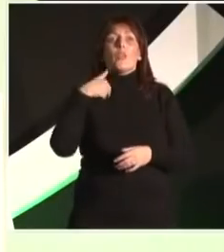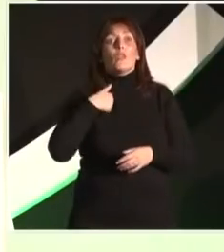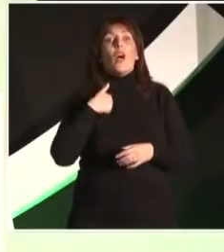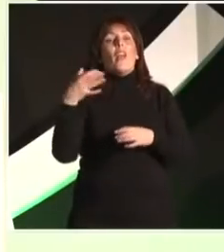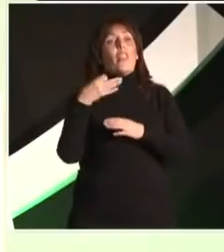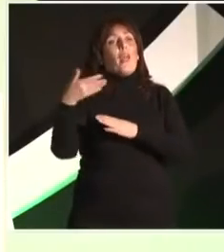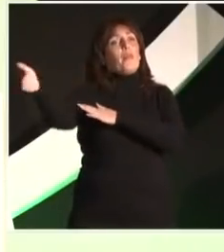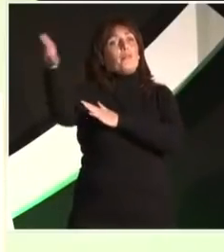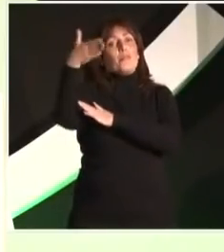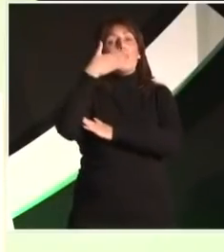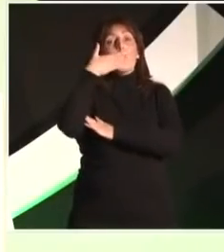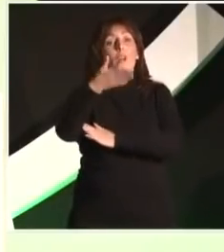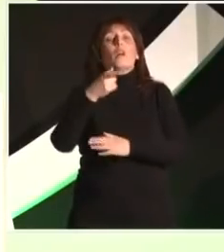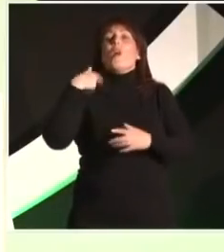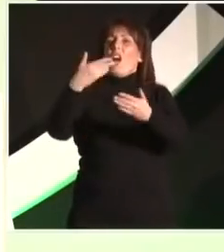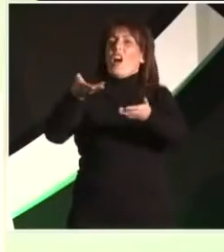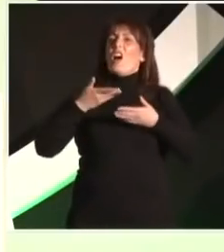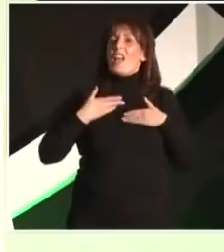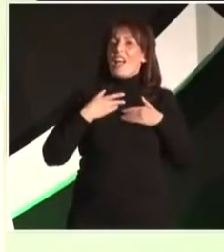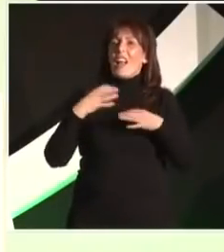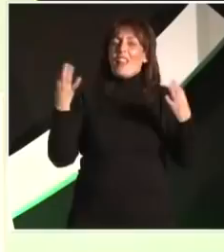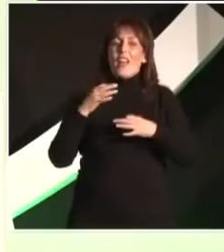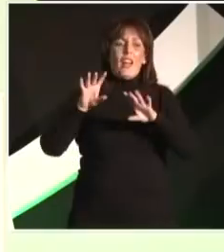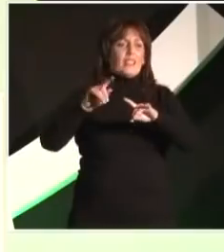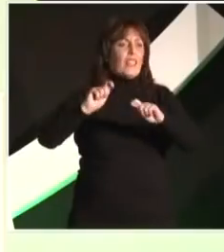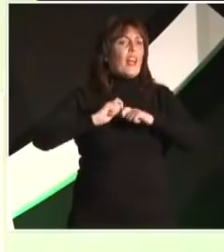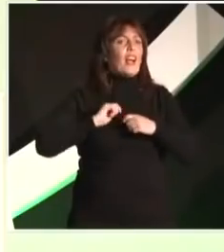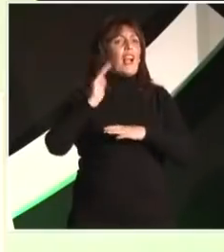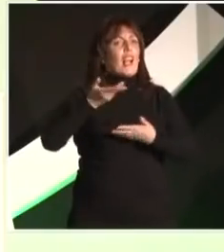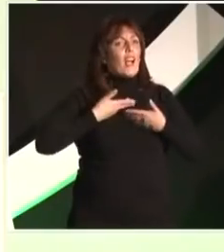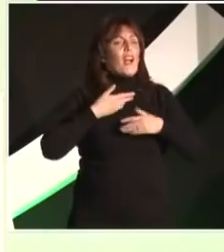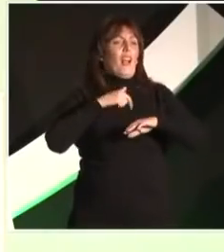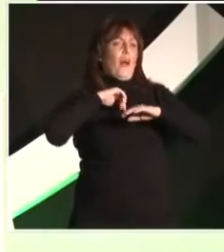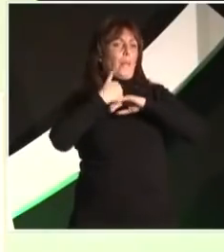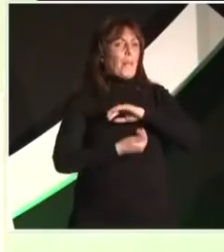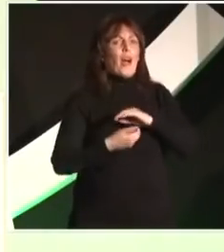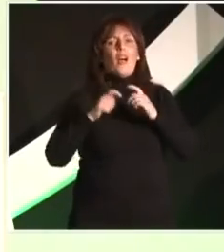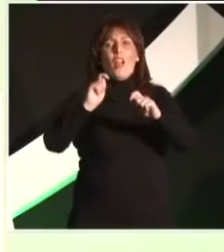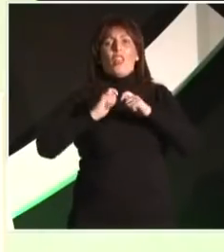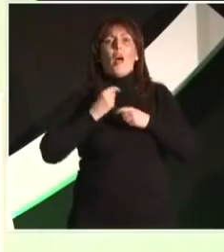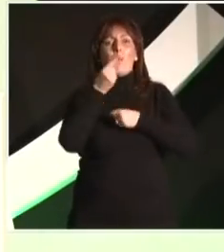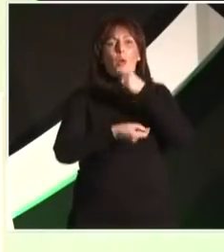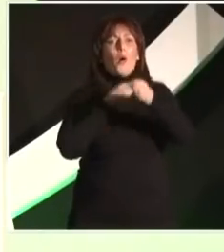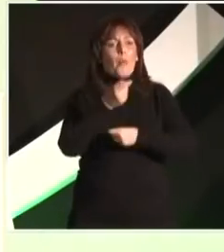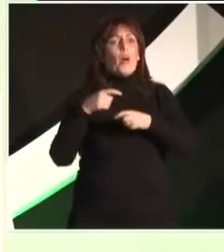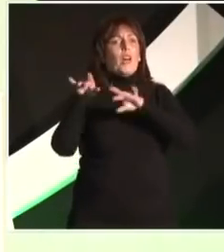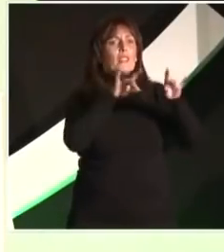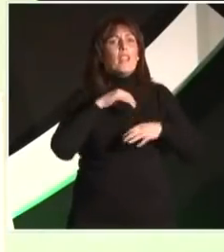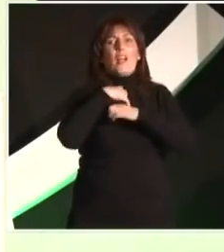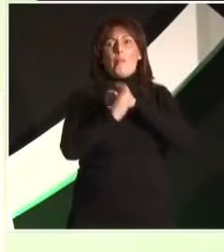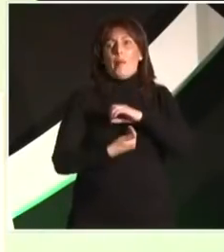Y ahí no lo son. Ahí nos regalan a pedazos la tierra y el pan. Nos regalan a pedazos la tierra y el